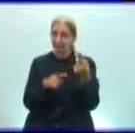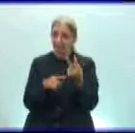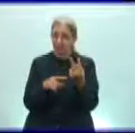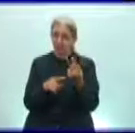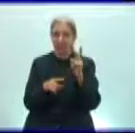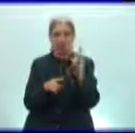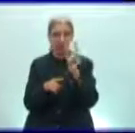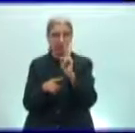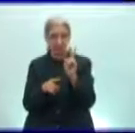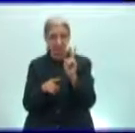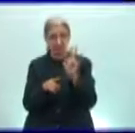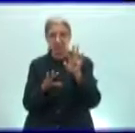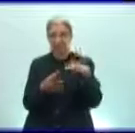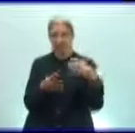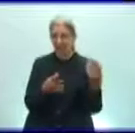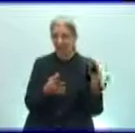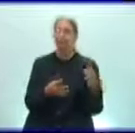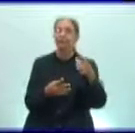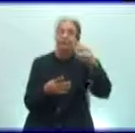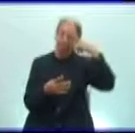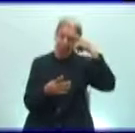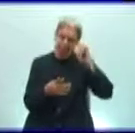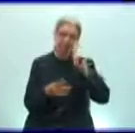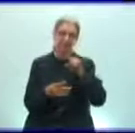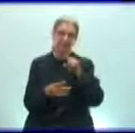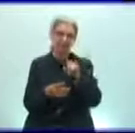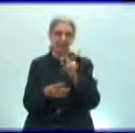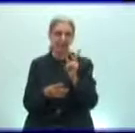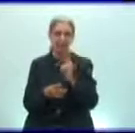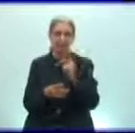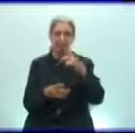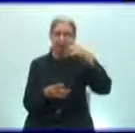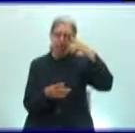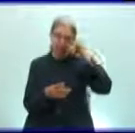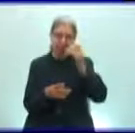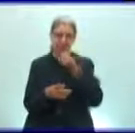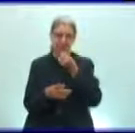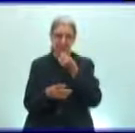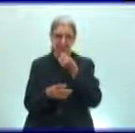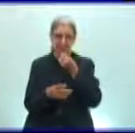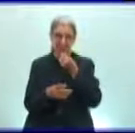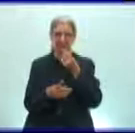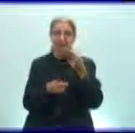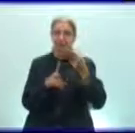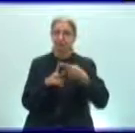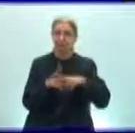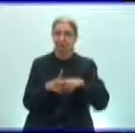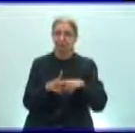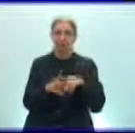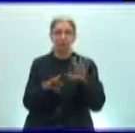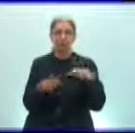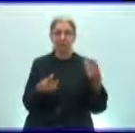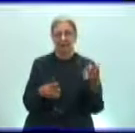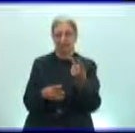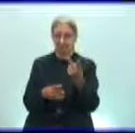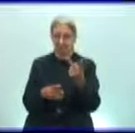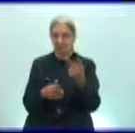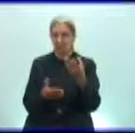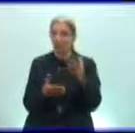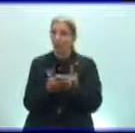que obtuvimos que satisface la ecuación. Es importante que ustedes revisen nuevamente en el libro los pasos. Bien,